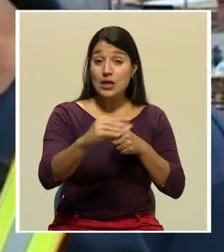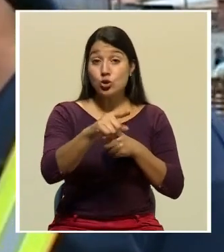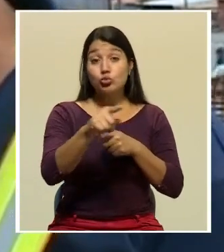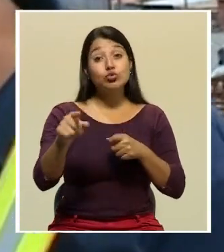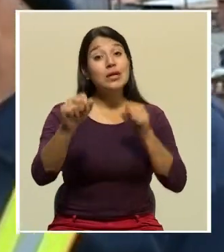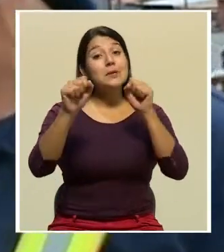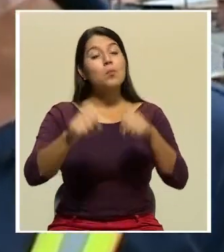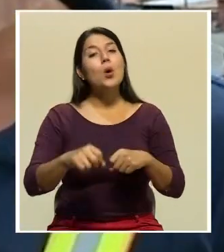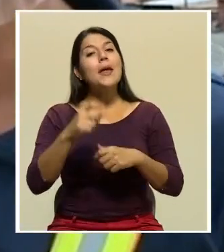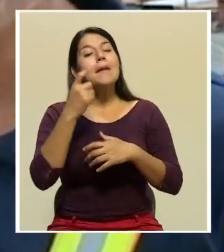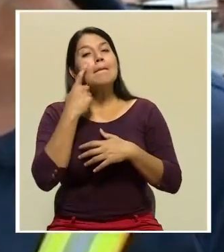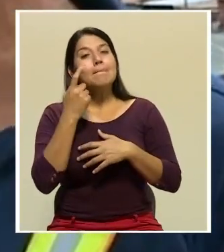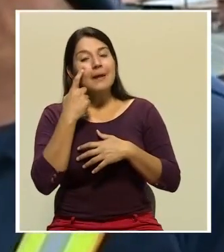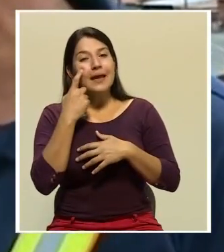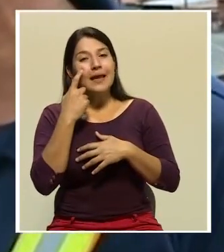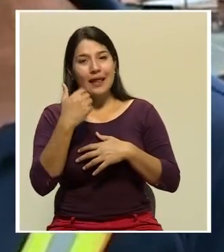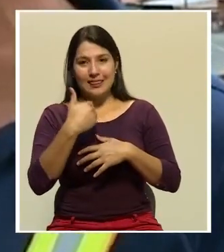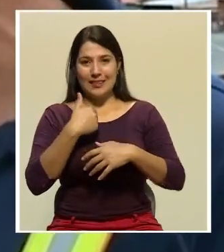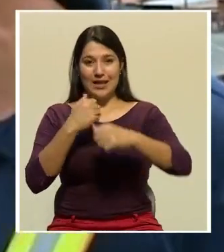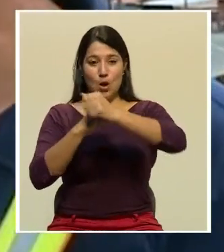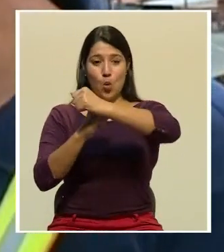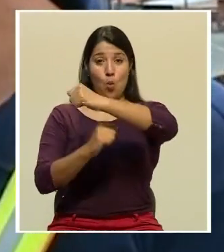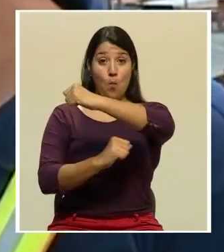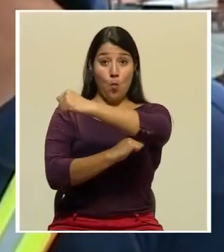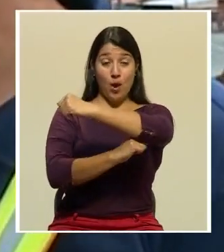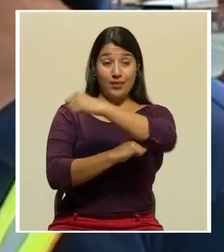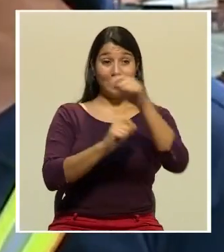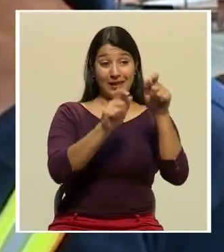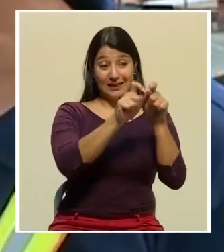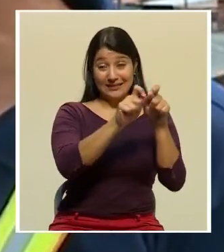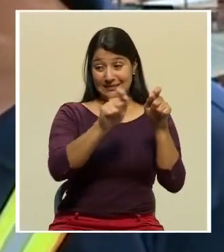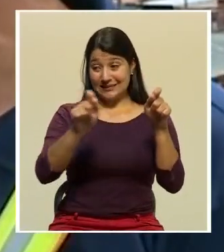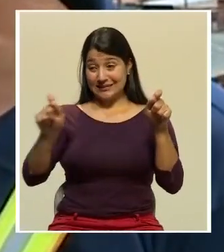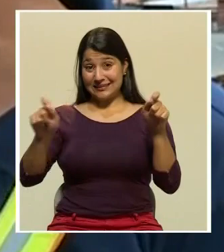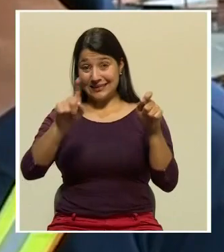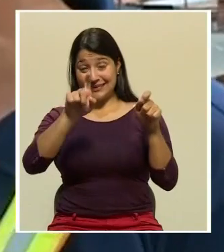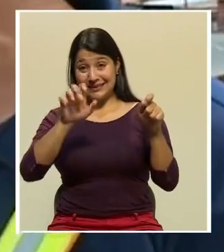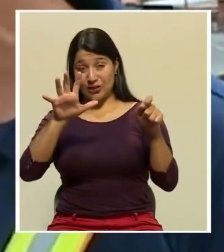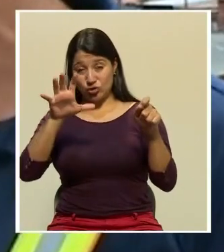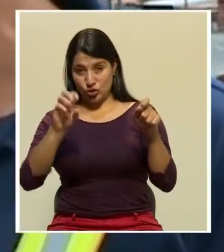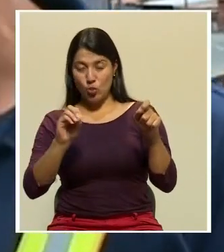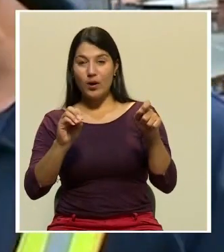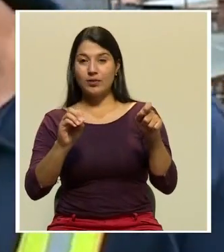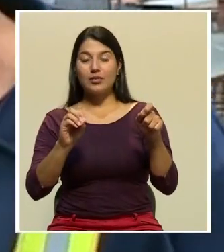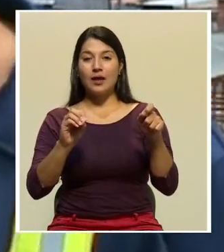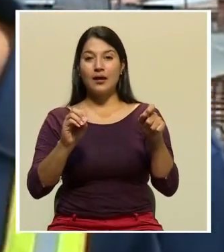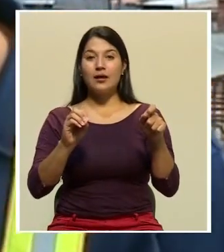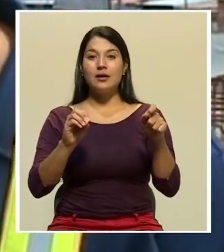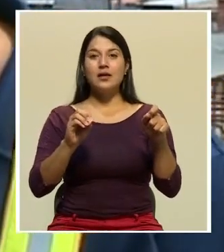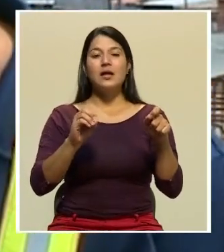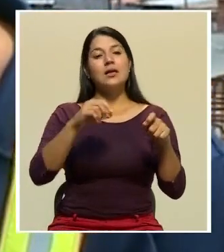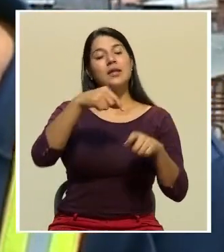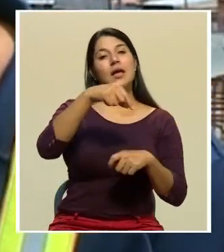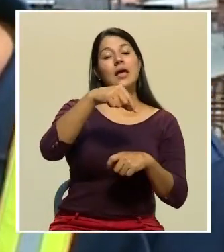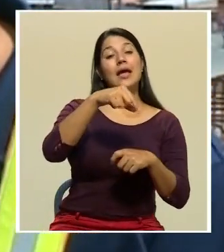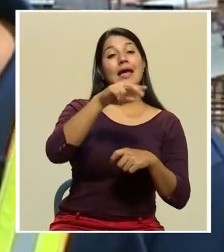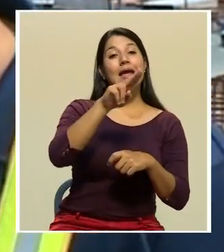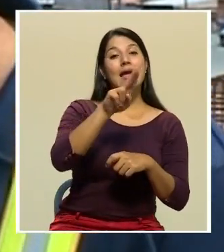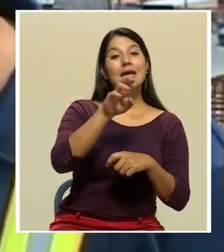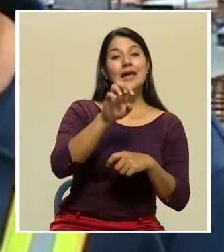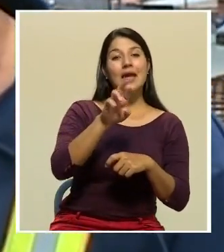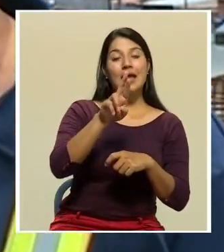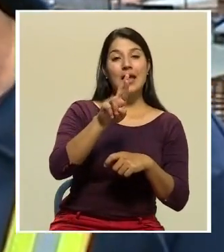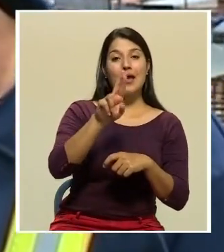lo que hace tiene un puente de 150 metros que básicamente cruza Quebrada Rivera para que las personas se